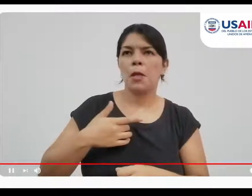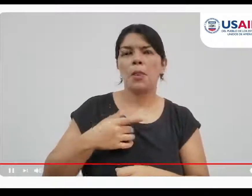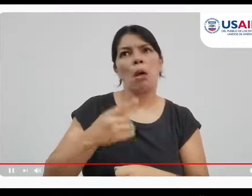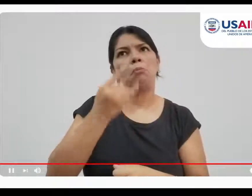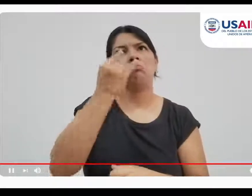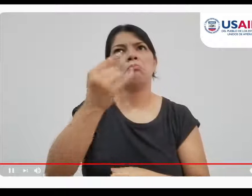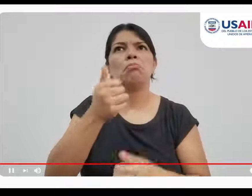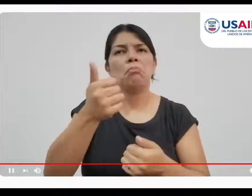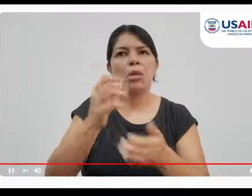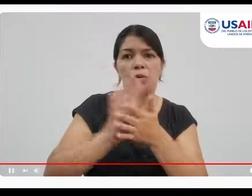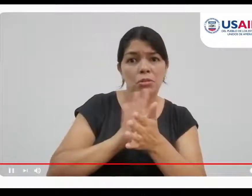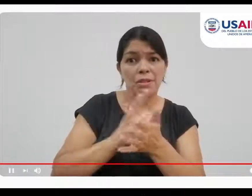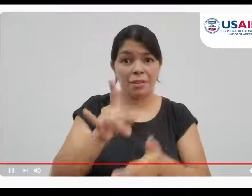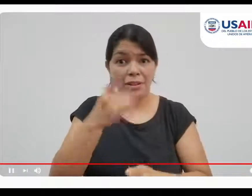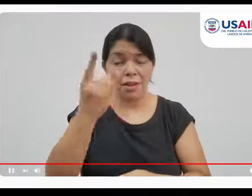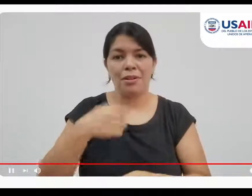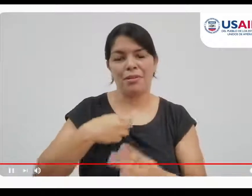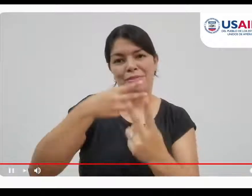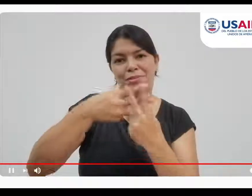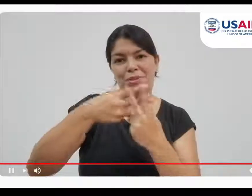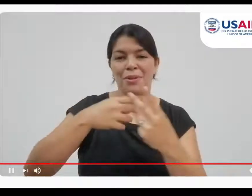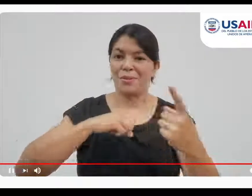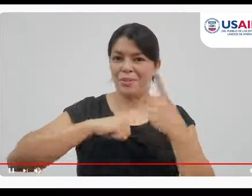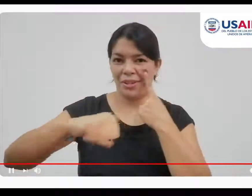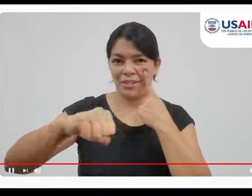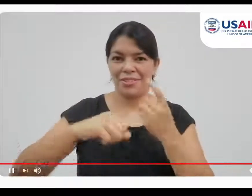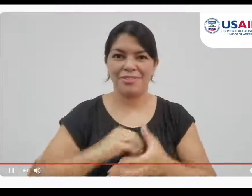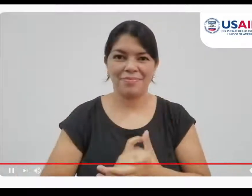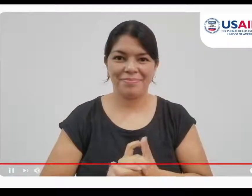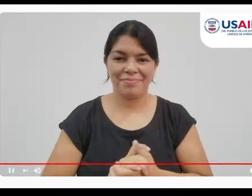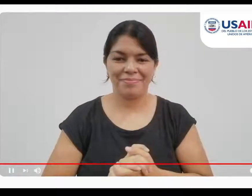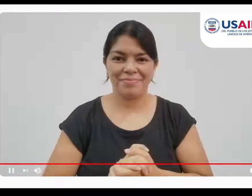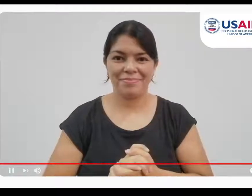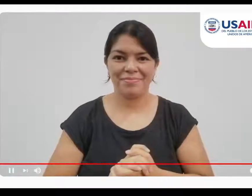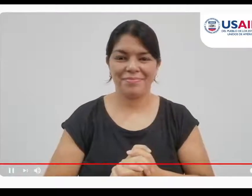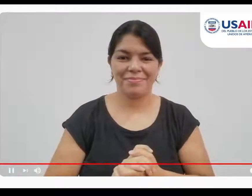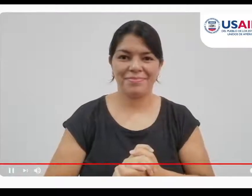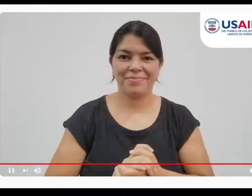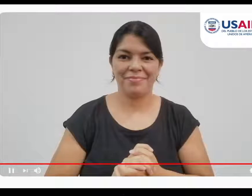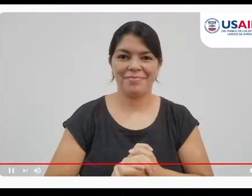les pareció esta historia, la pueden hacer comentando con el numeral en la jugada con los derechos.